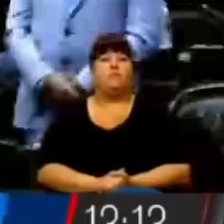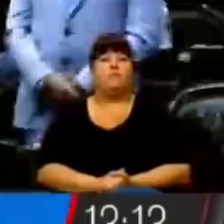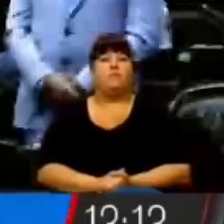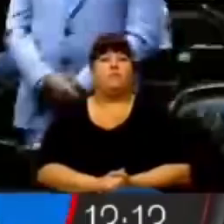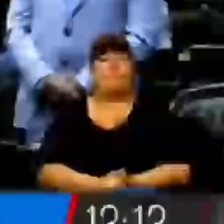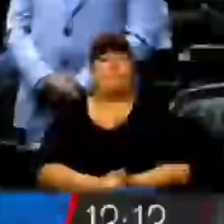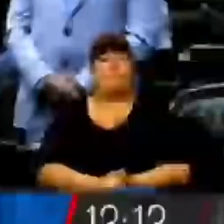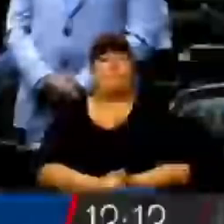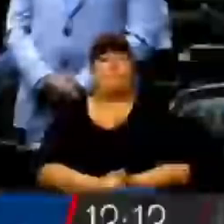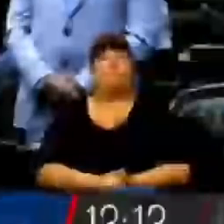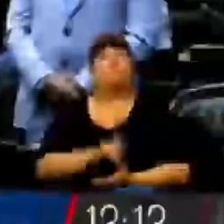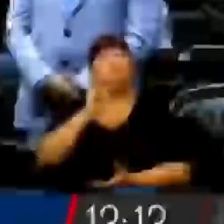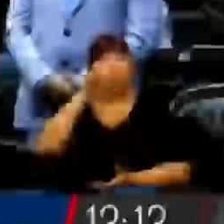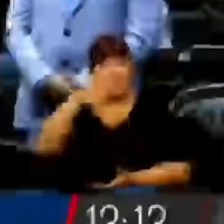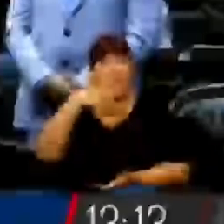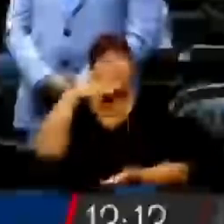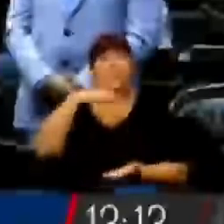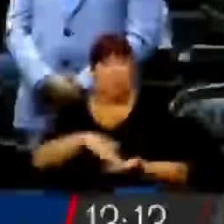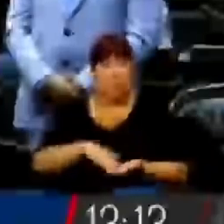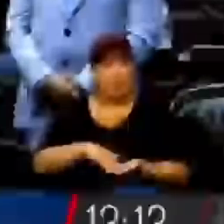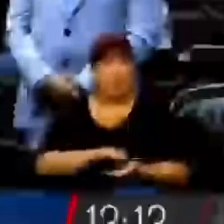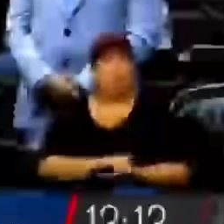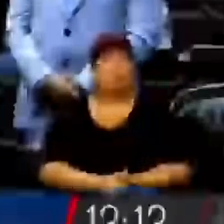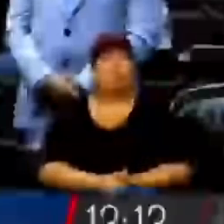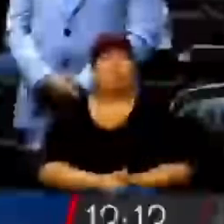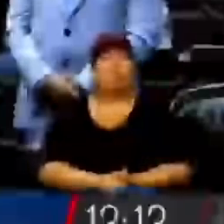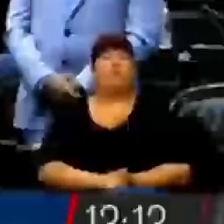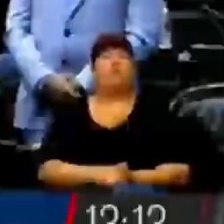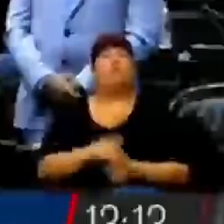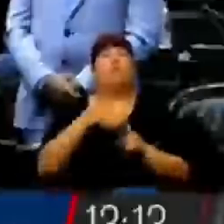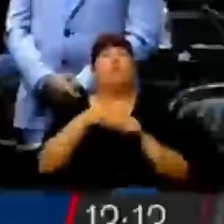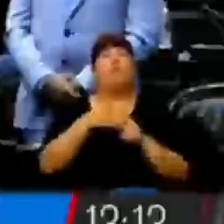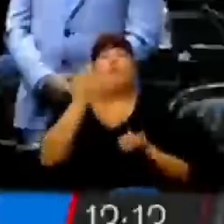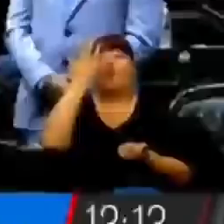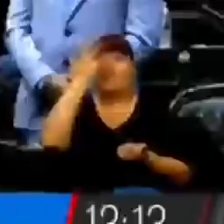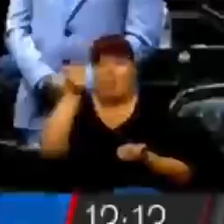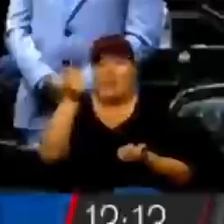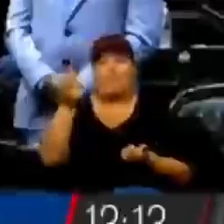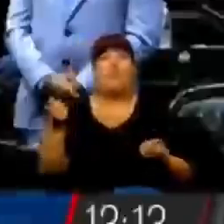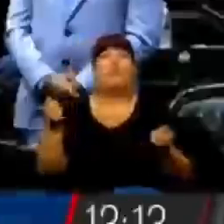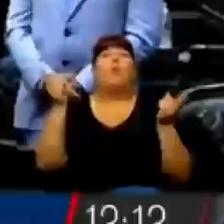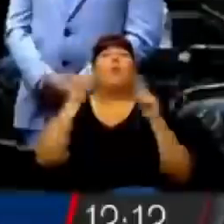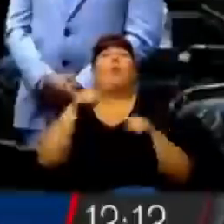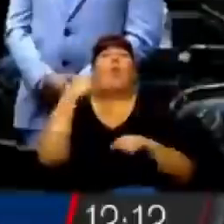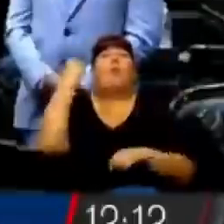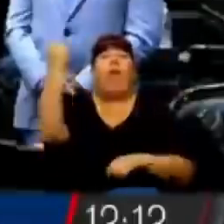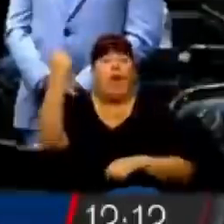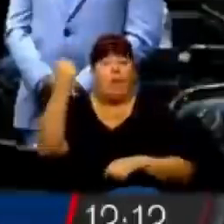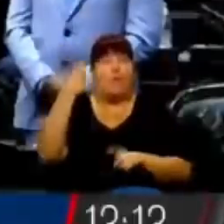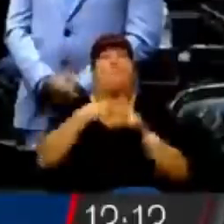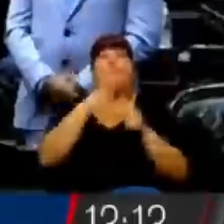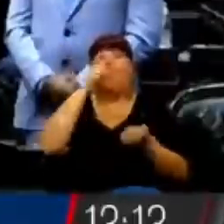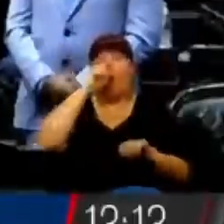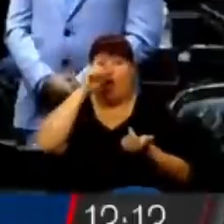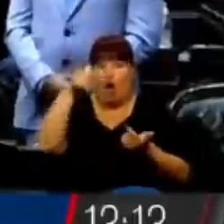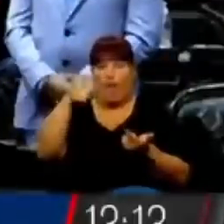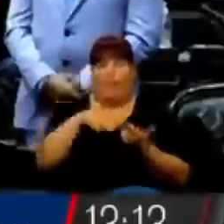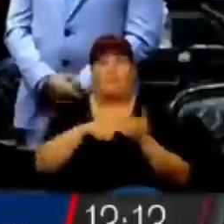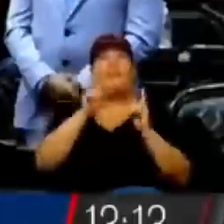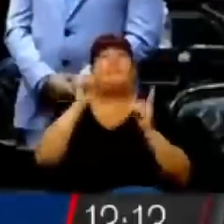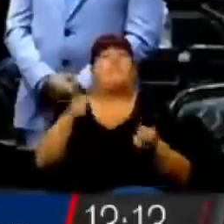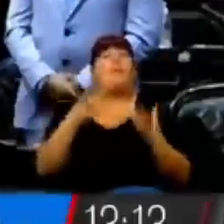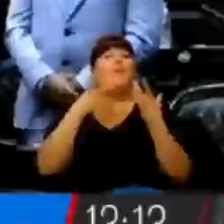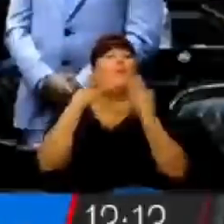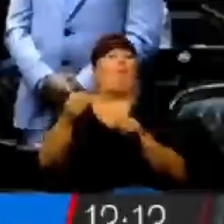no solamente por la actualización de planes sociales, asignaciones familiares y todo lo que queda atrasado con la